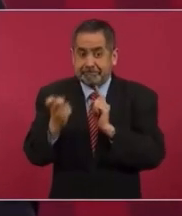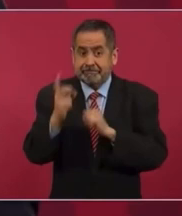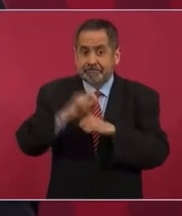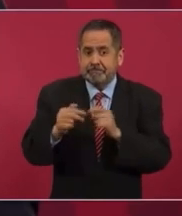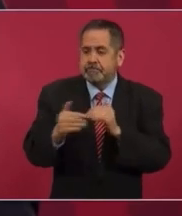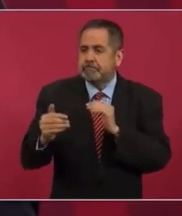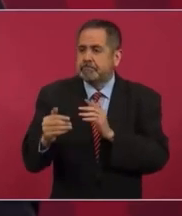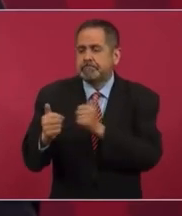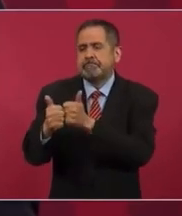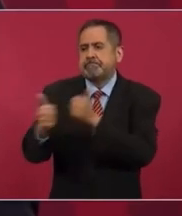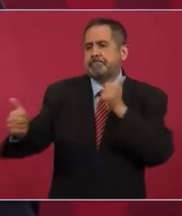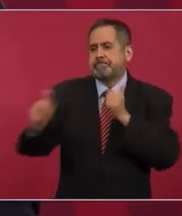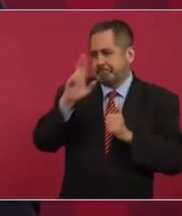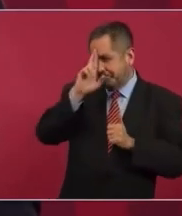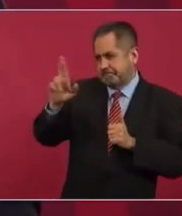hubo sana distancia.